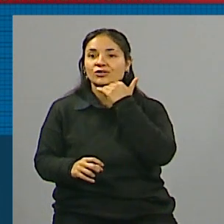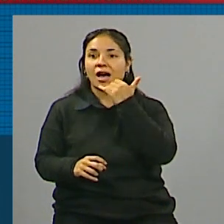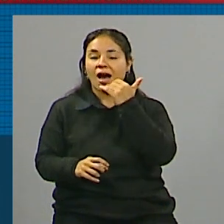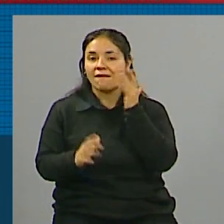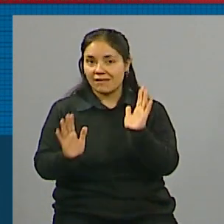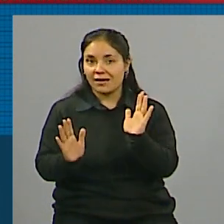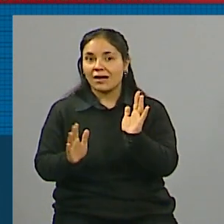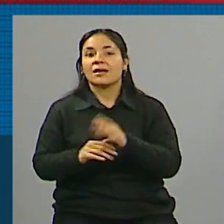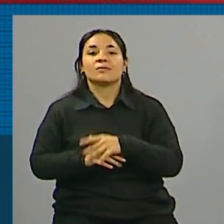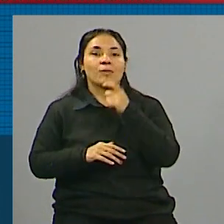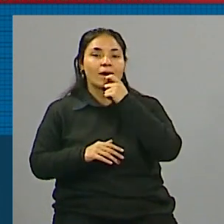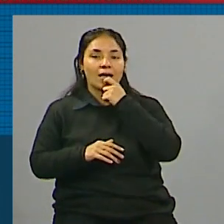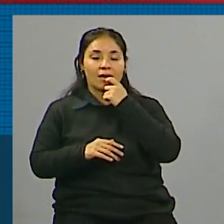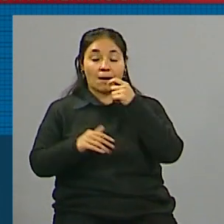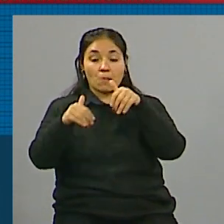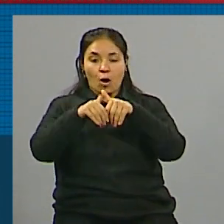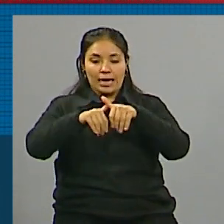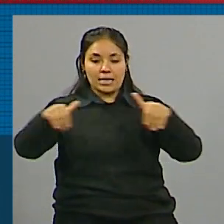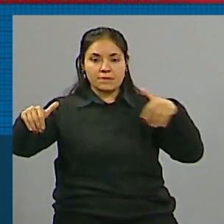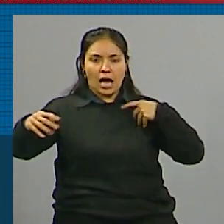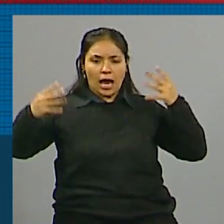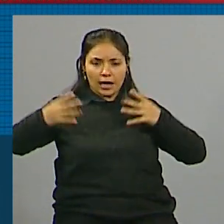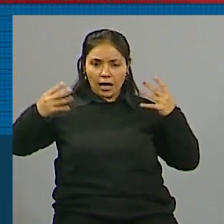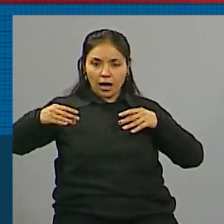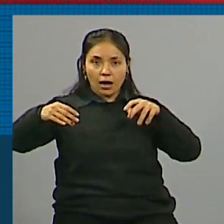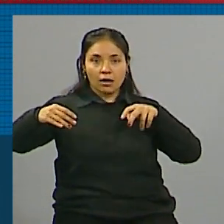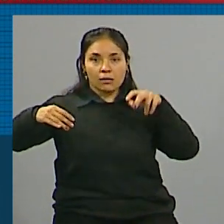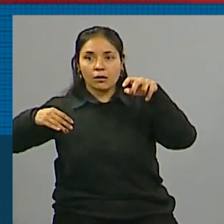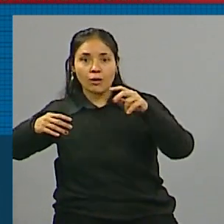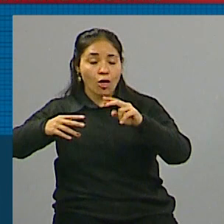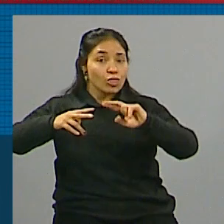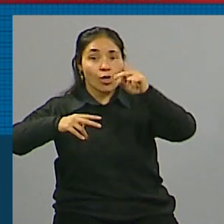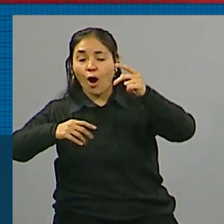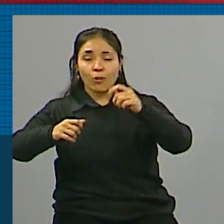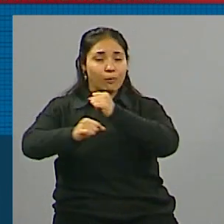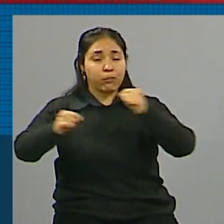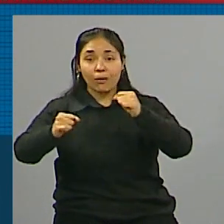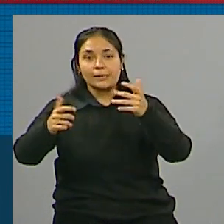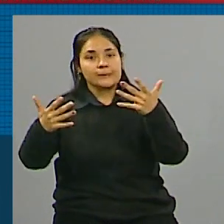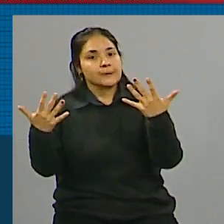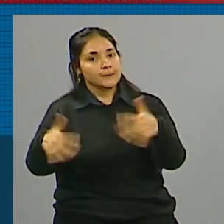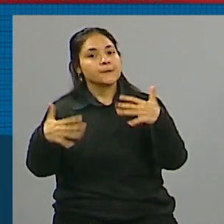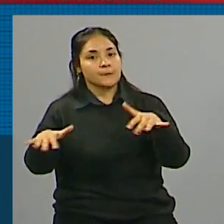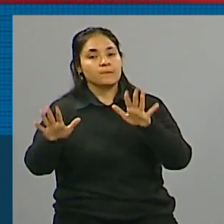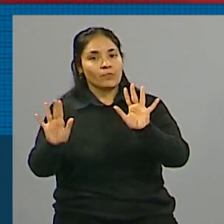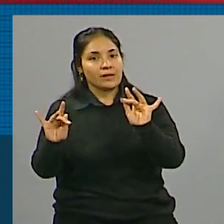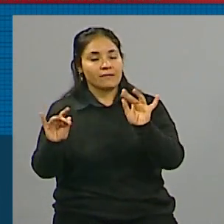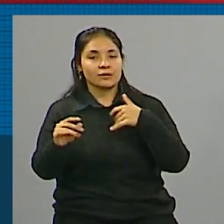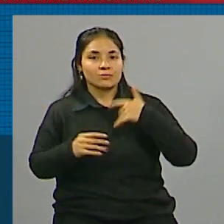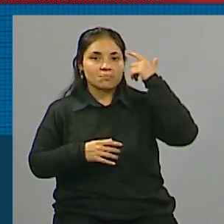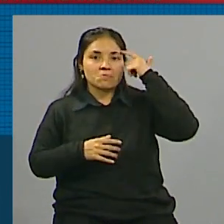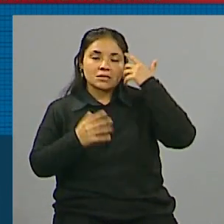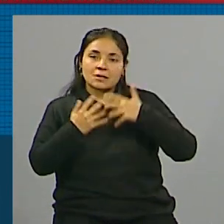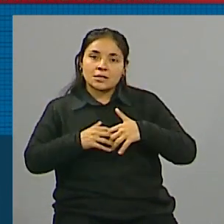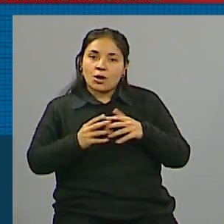sería llevar el conflicto a una instancia de esas características. Entonces uno opta por tratar de creer